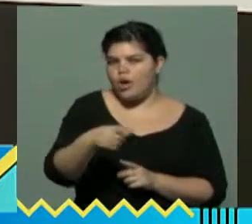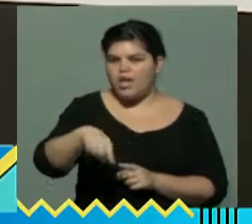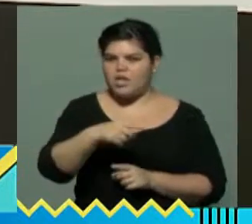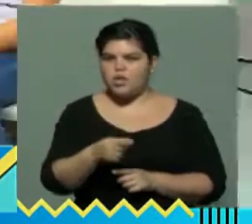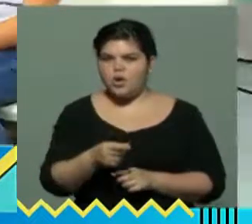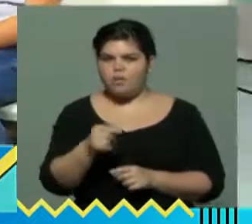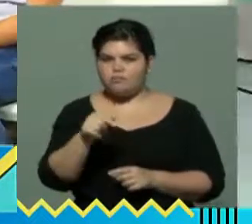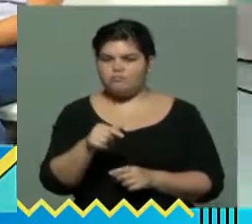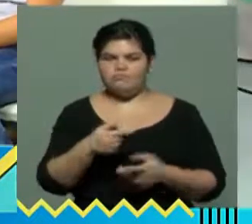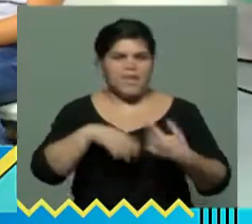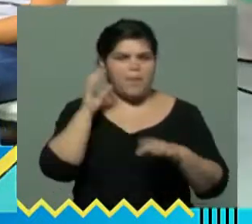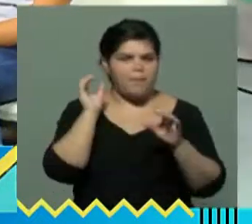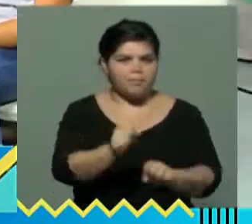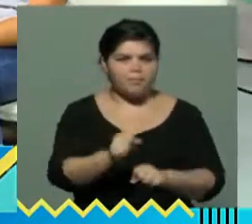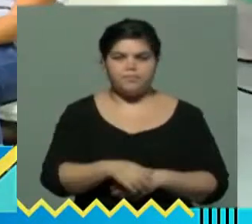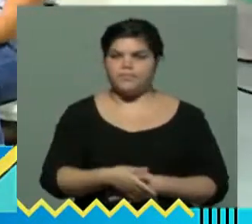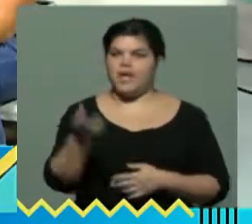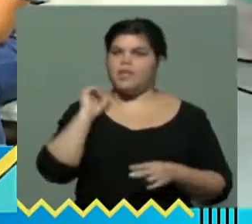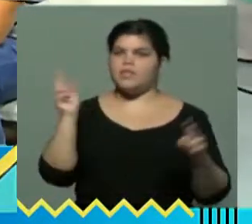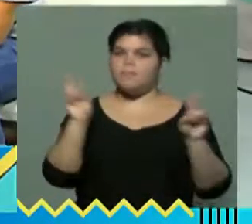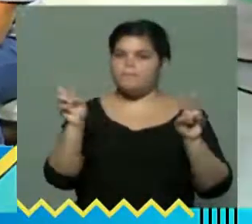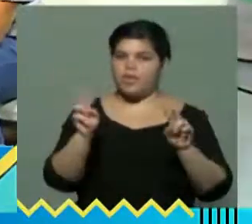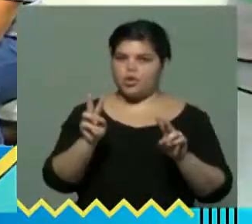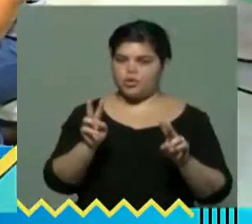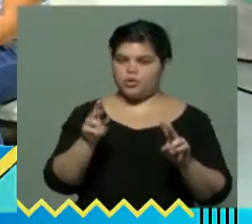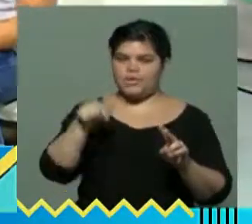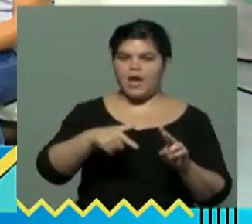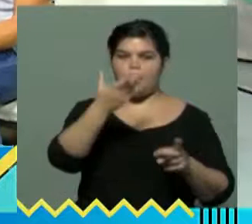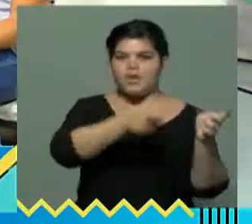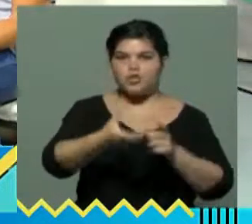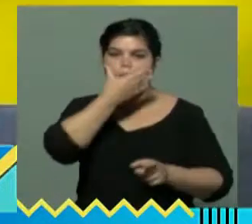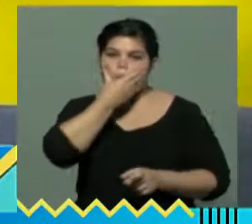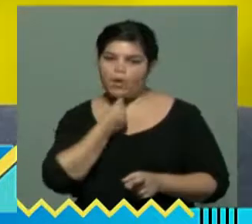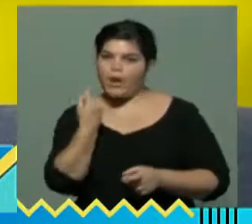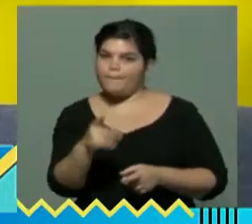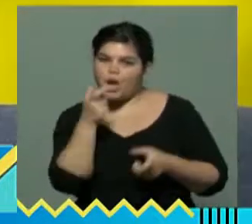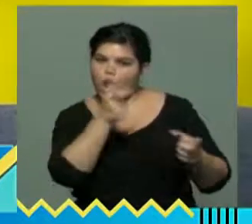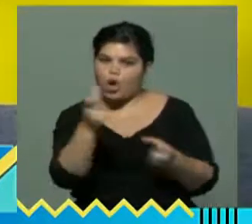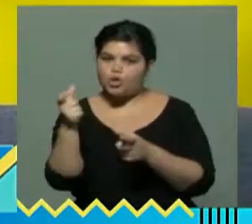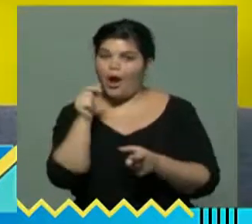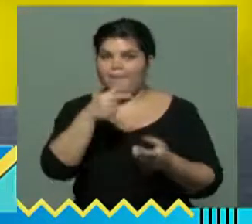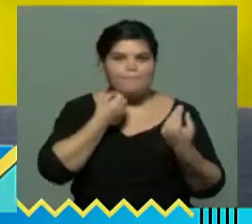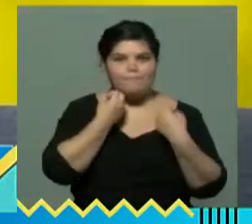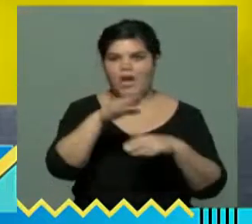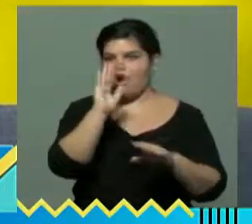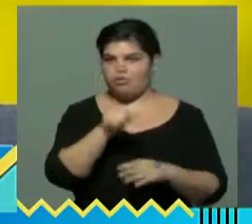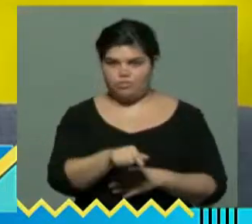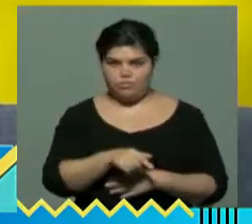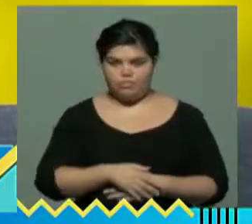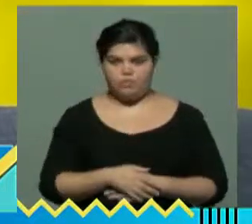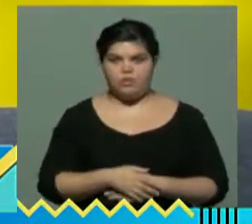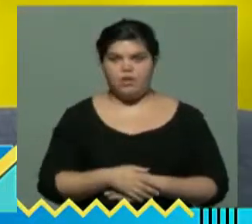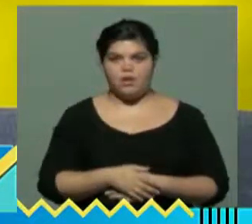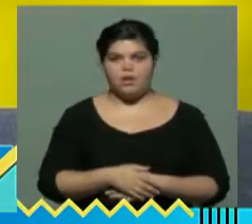de eso? Mira, decía Perón que la gente es buena, pero cuando se la controla es mejor. En la gestión anterior por